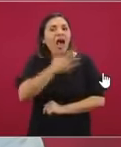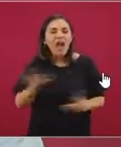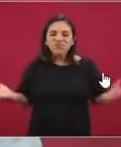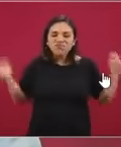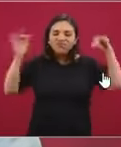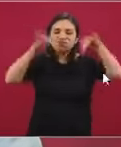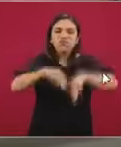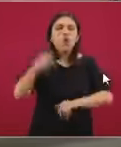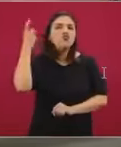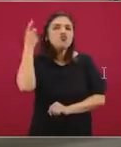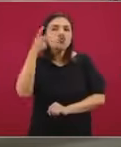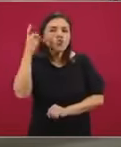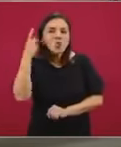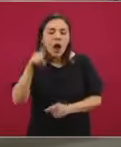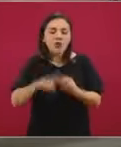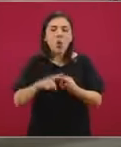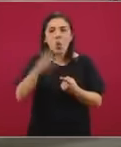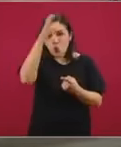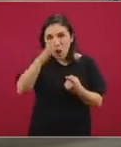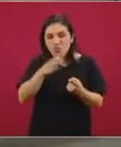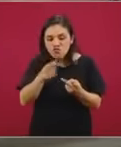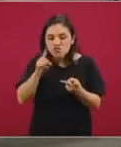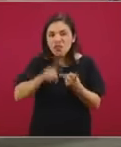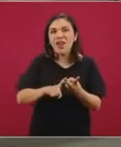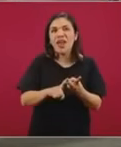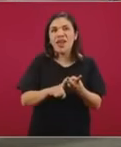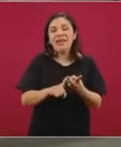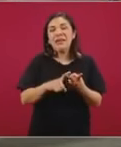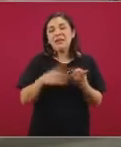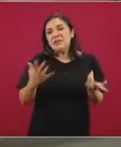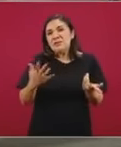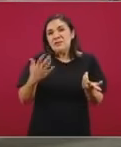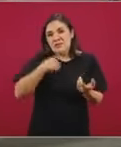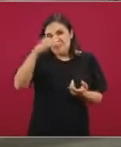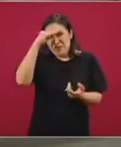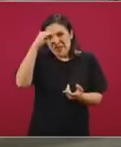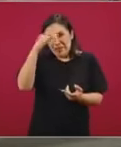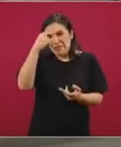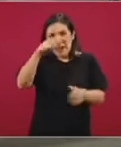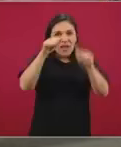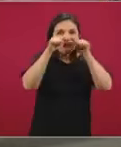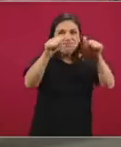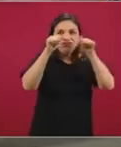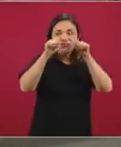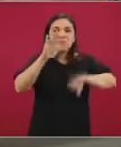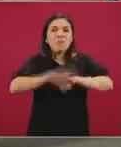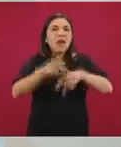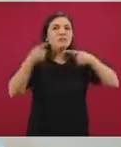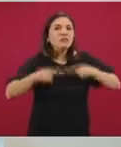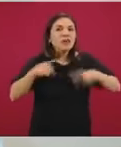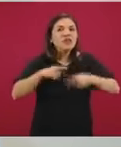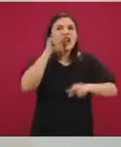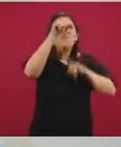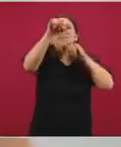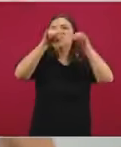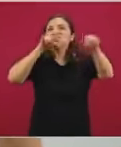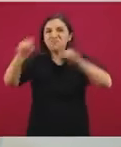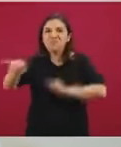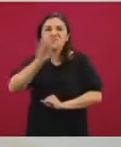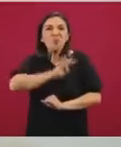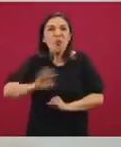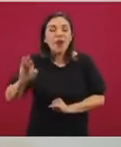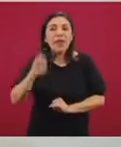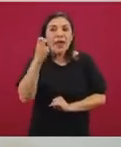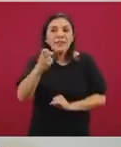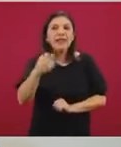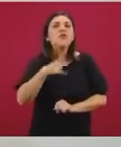confluyen Durango y Coahuila. Entonces se atiende a personas de más entidades federativas y